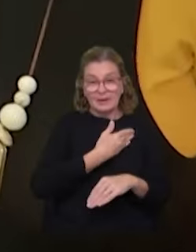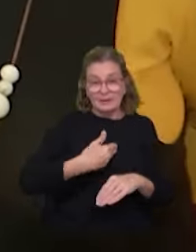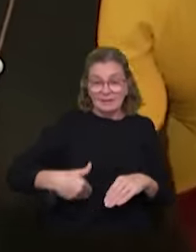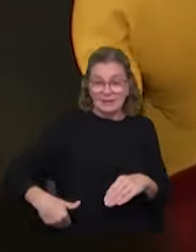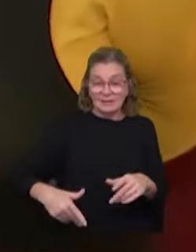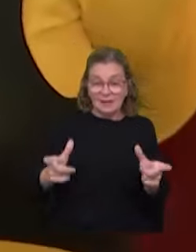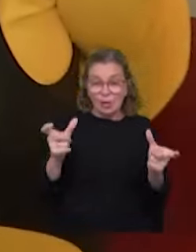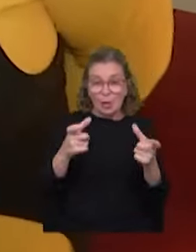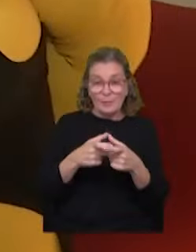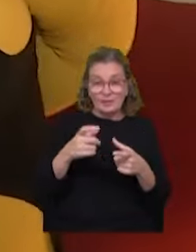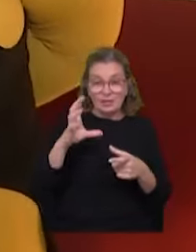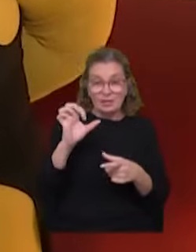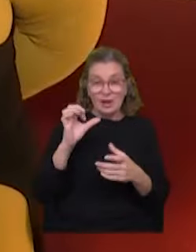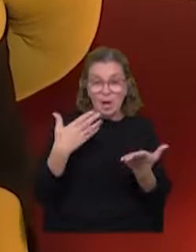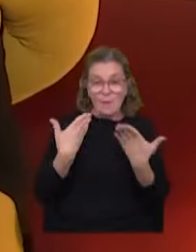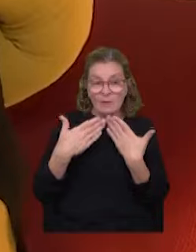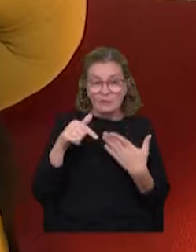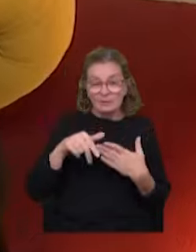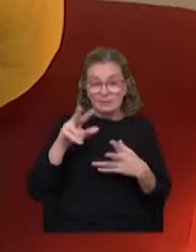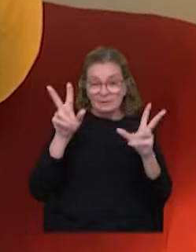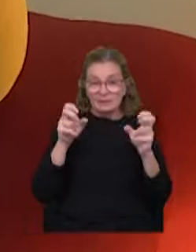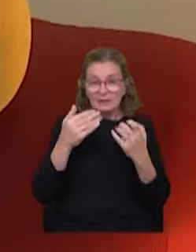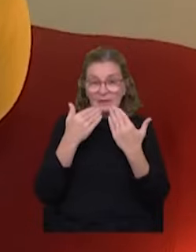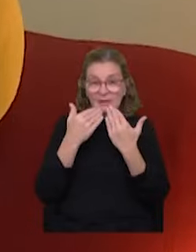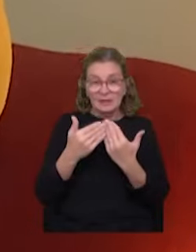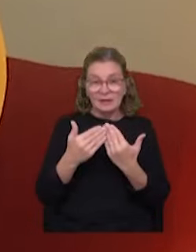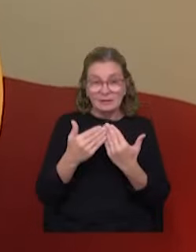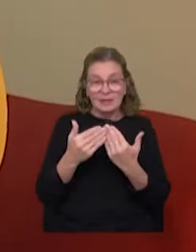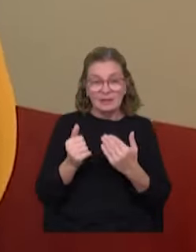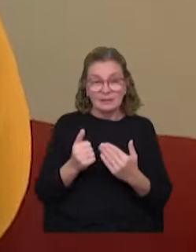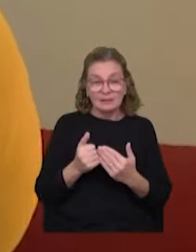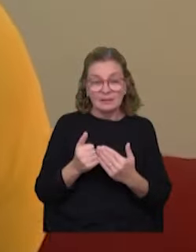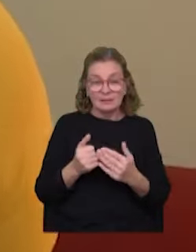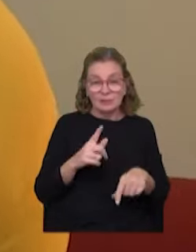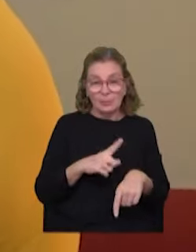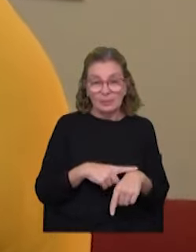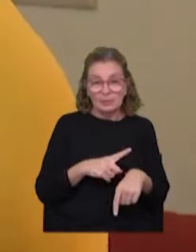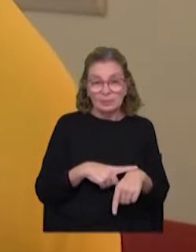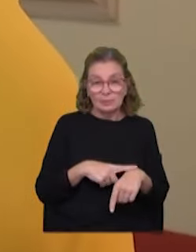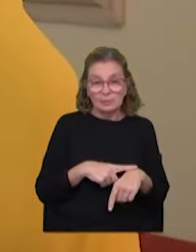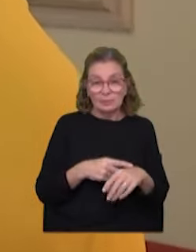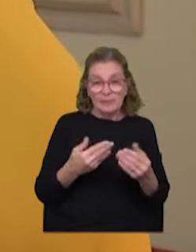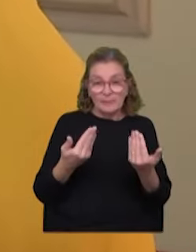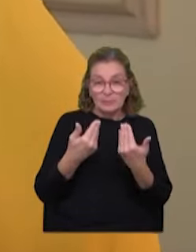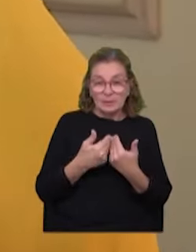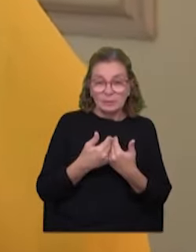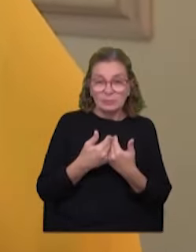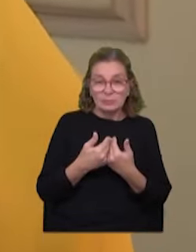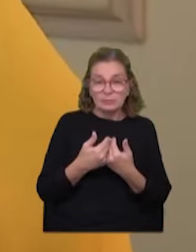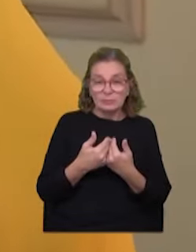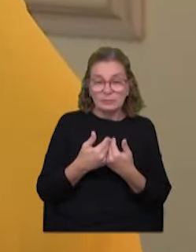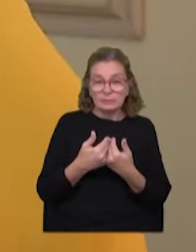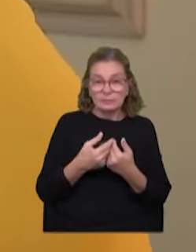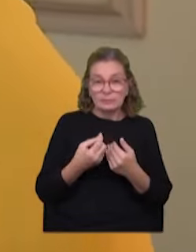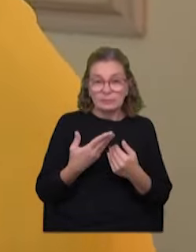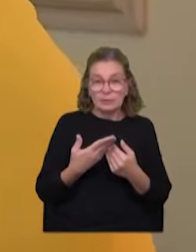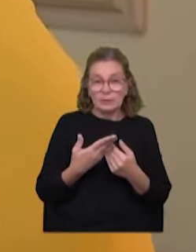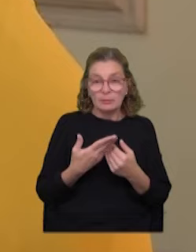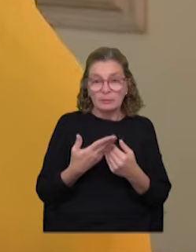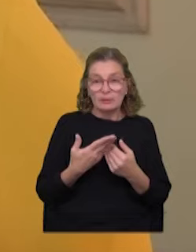senado para hablar sobre sobre este tema Sandra Muchas gracias por estos minutos te consulto Cuál es el motivo